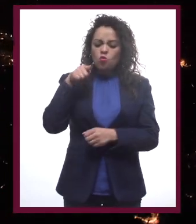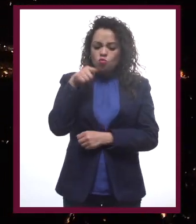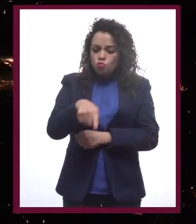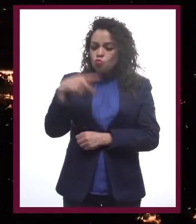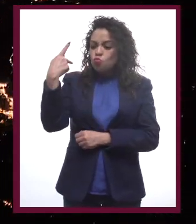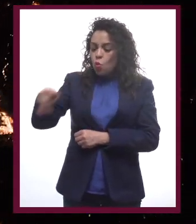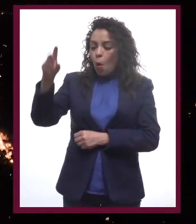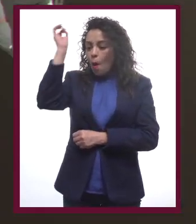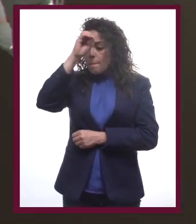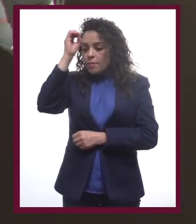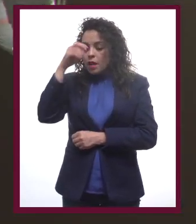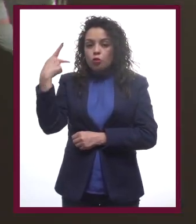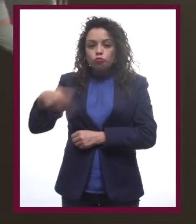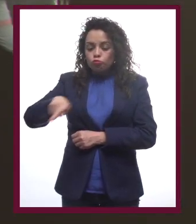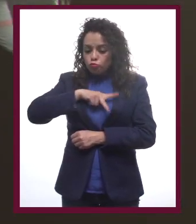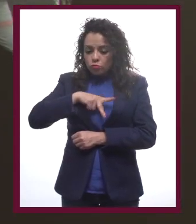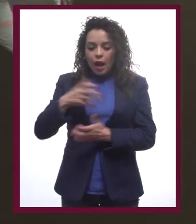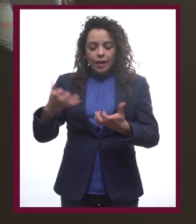dar con una conclusión propia.